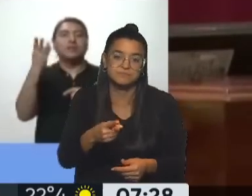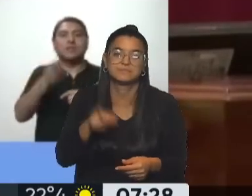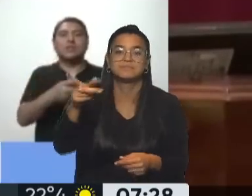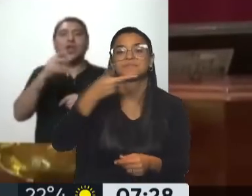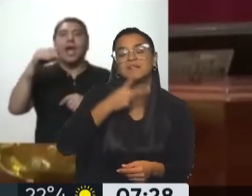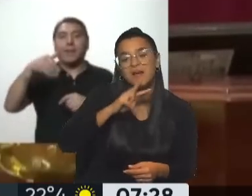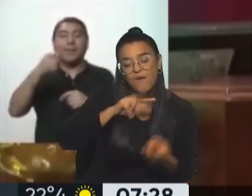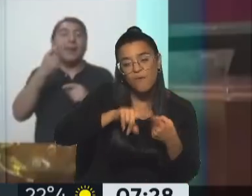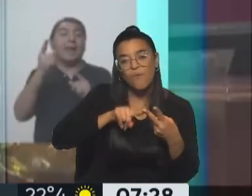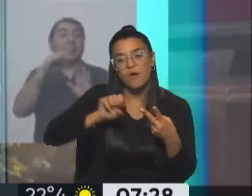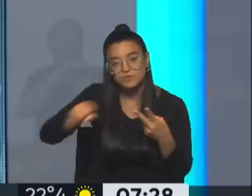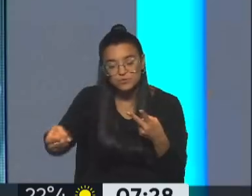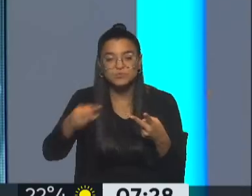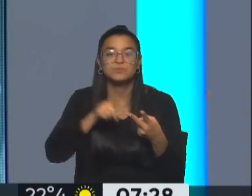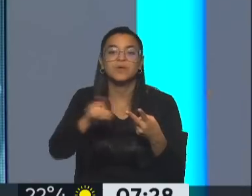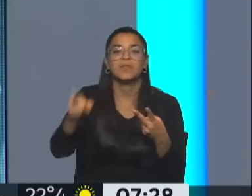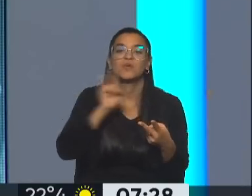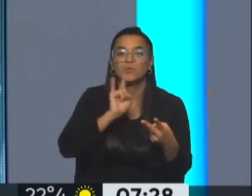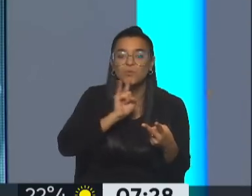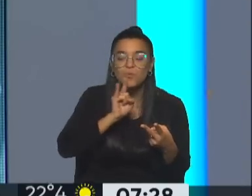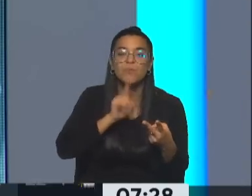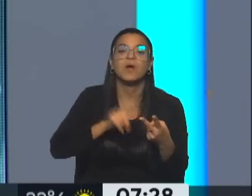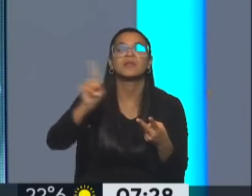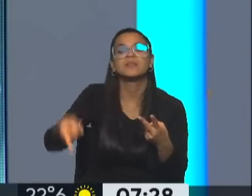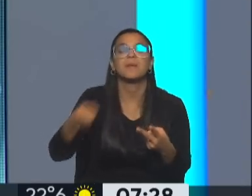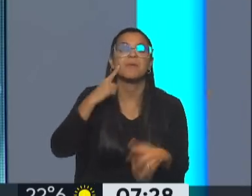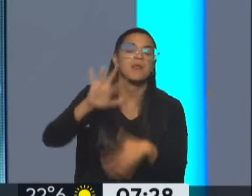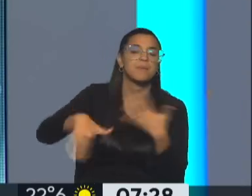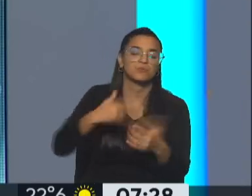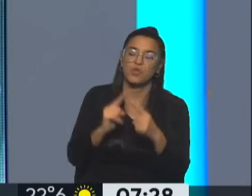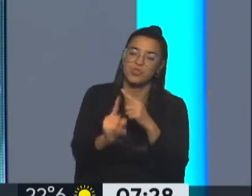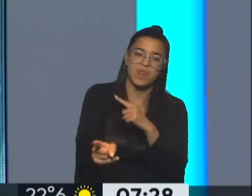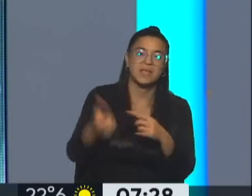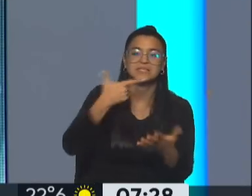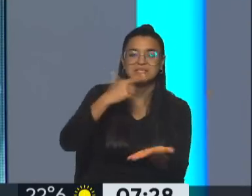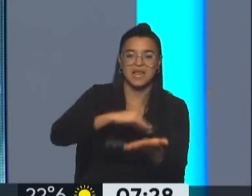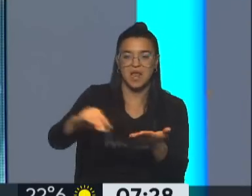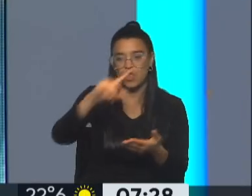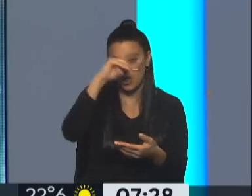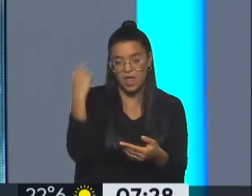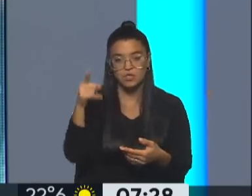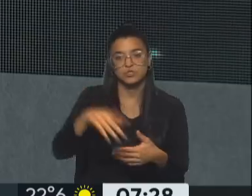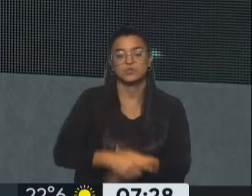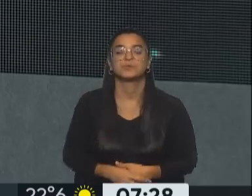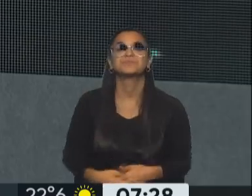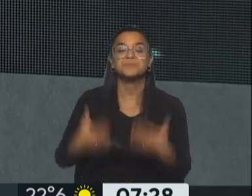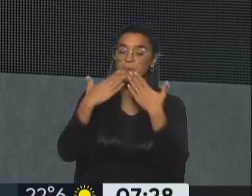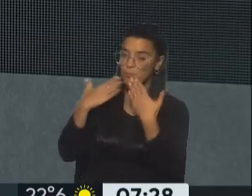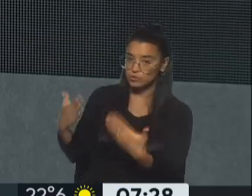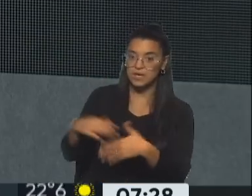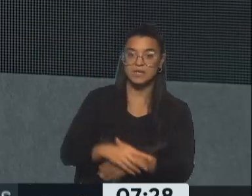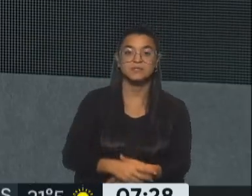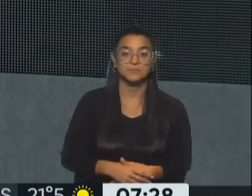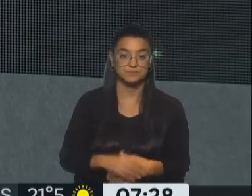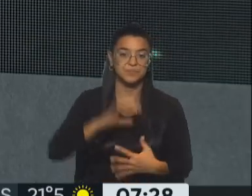Juan, suspendiendo las elecciones en Tucumán, y que van a tener una repercusión directa en el Senado Nacional mañana con el jefe de gabinete Agustín Rossi. Muchísimas gracias, Fer. Hasta